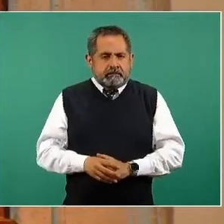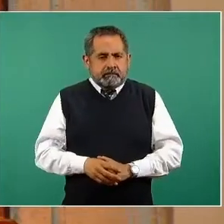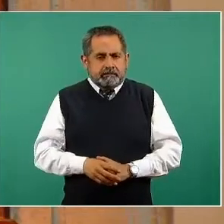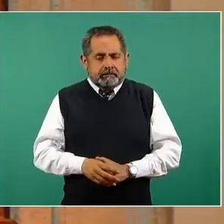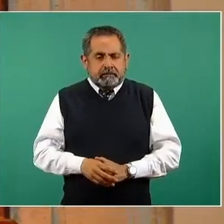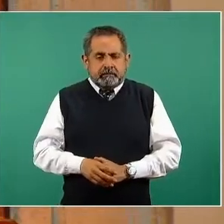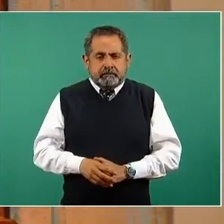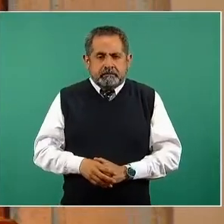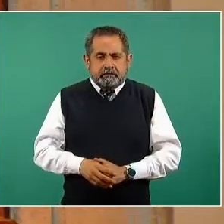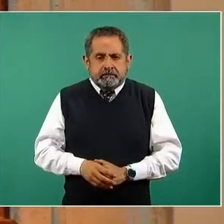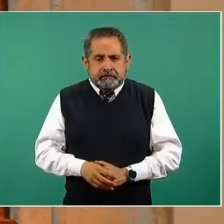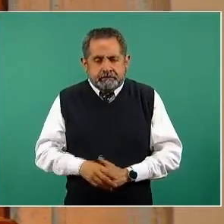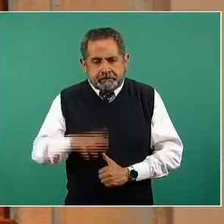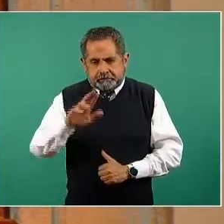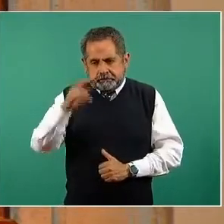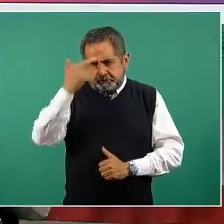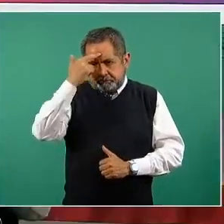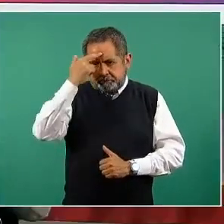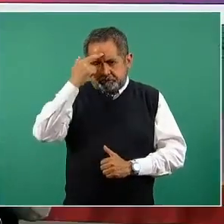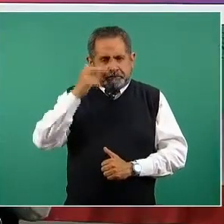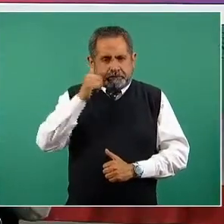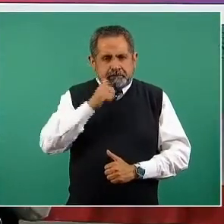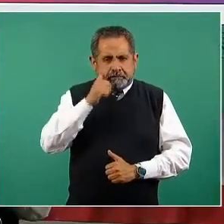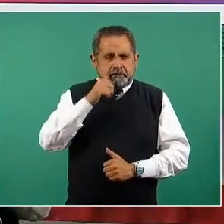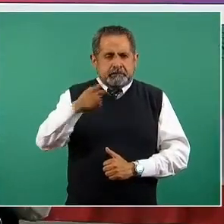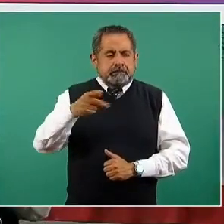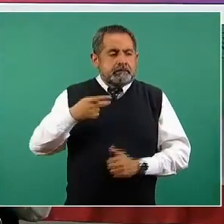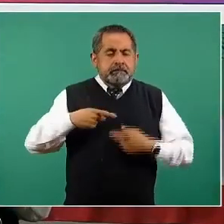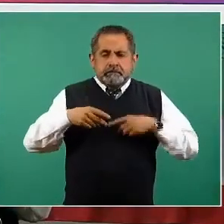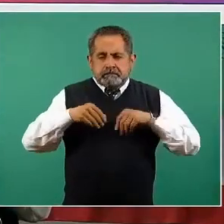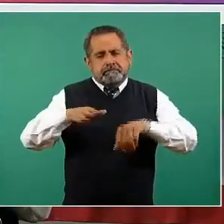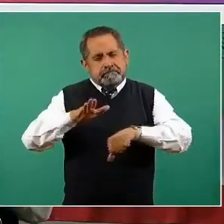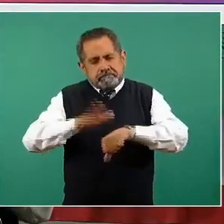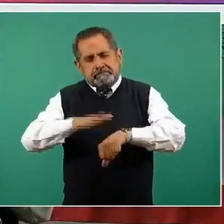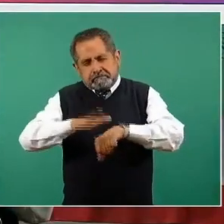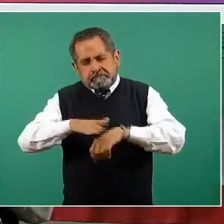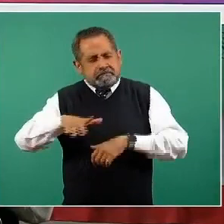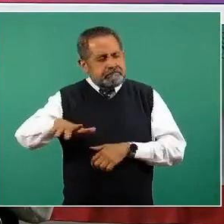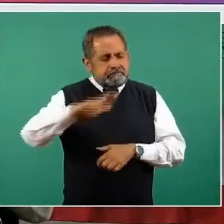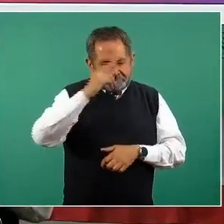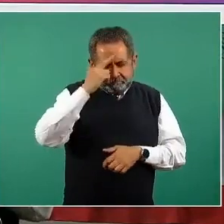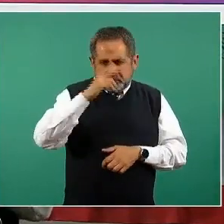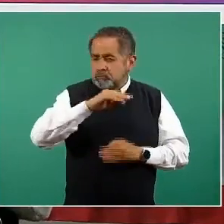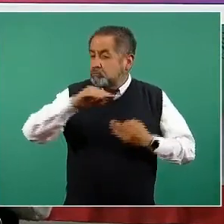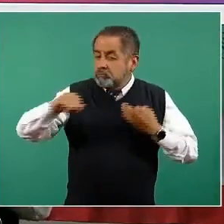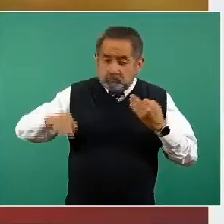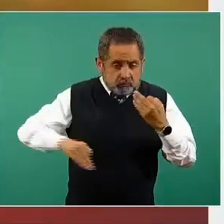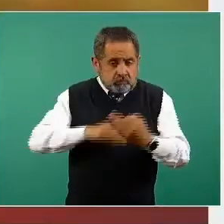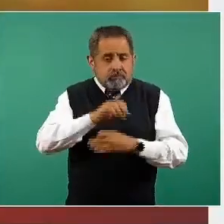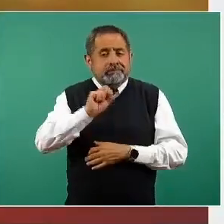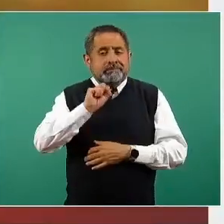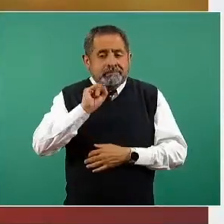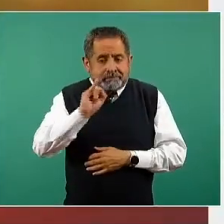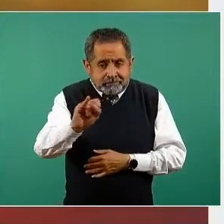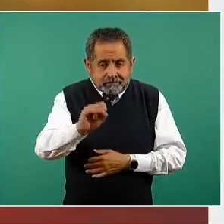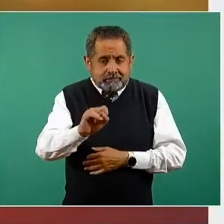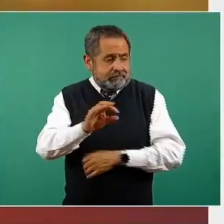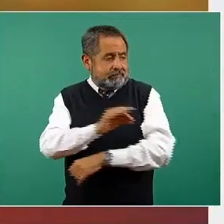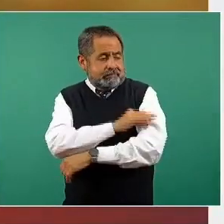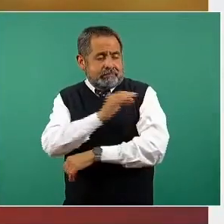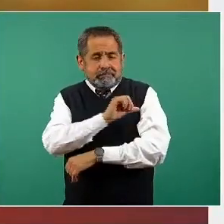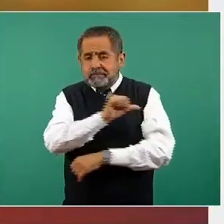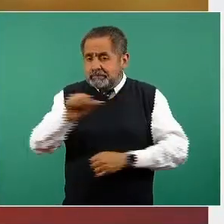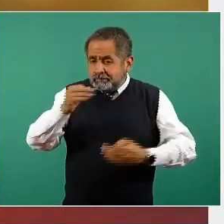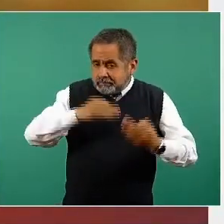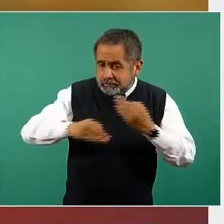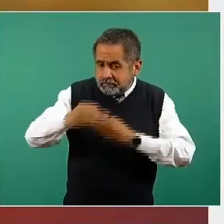diapositiva. Recordamos siempre, por favor, a la población que todos seremos vacunados y que por esa razón pues debemos